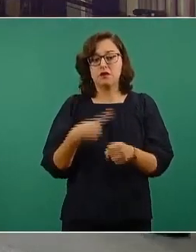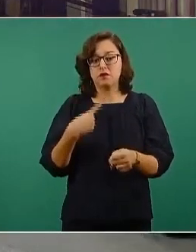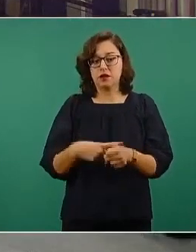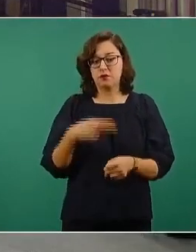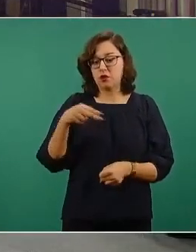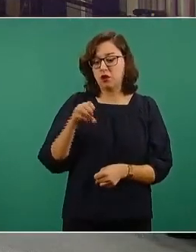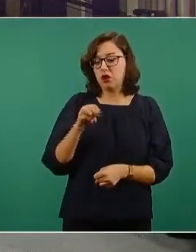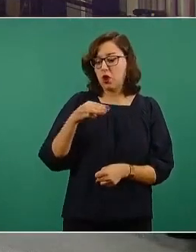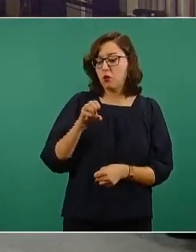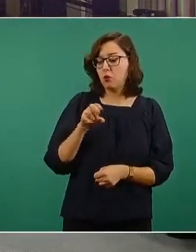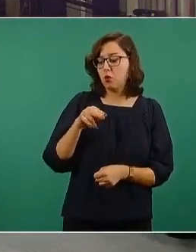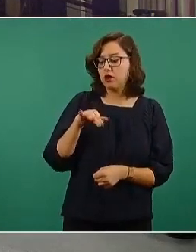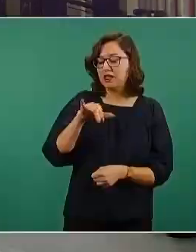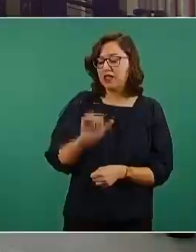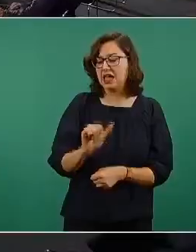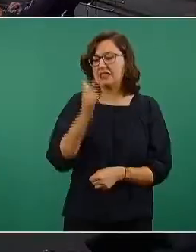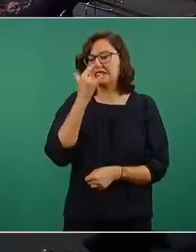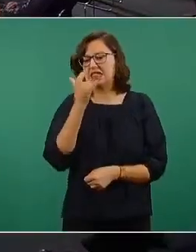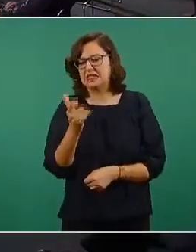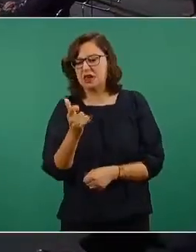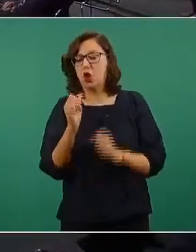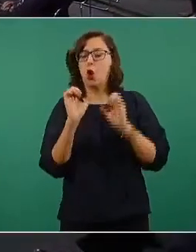¿Podrían ustedes?